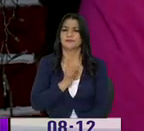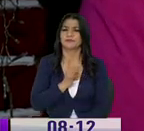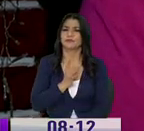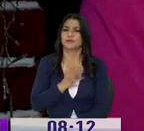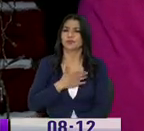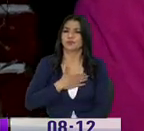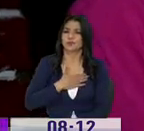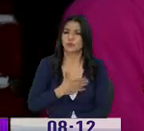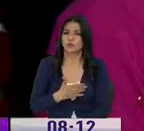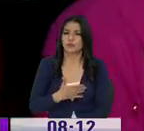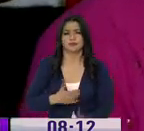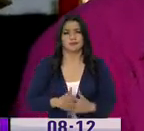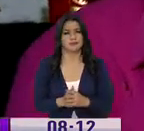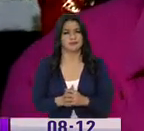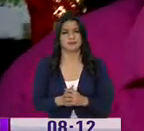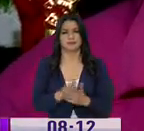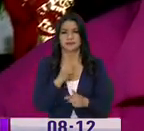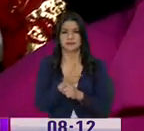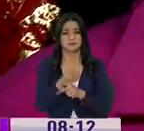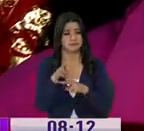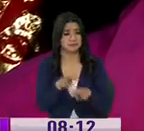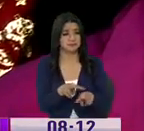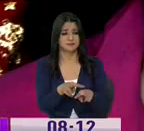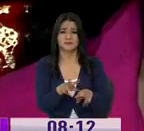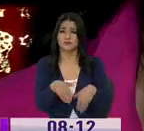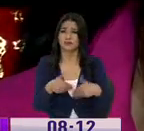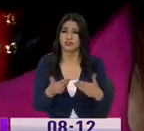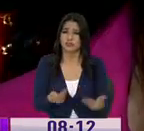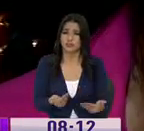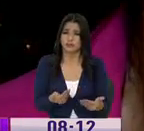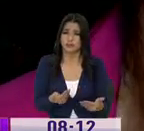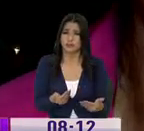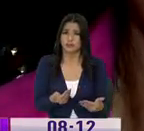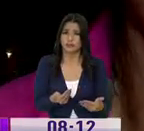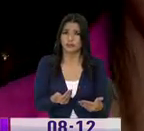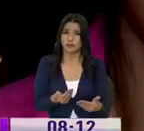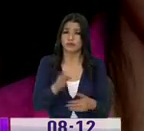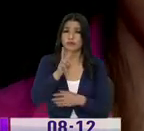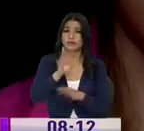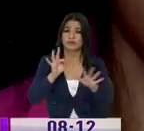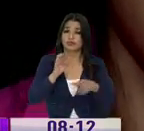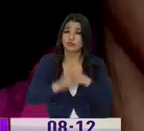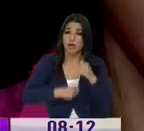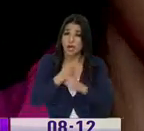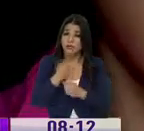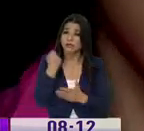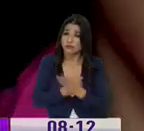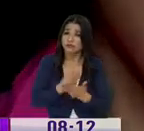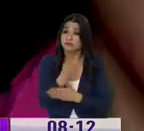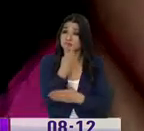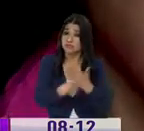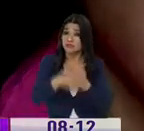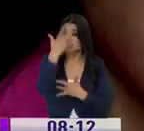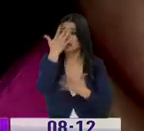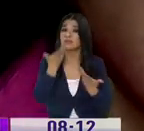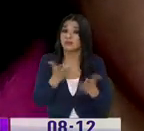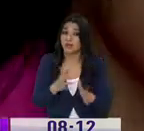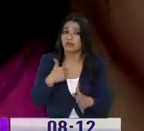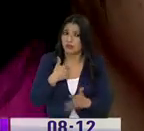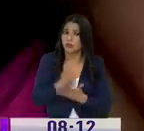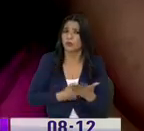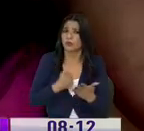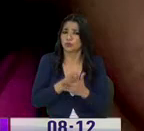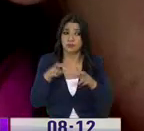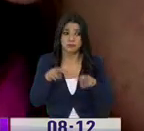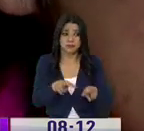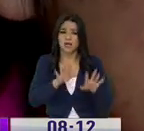dice, Dios me diste de este ser. Le he sacado 28 años, mi hija no nació enferma.